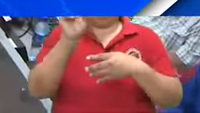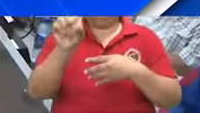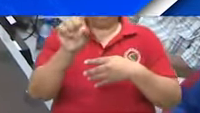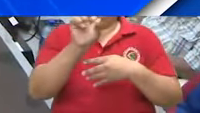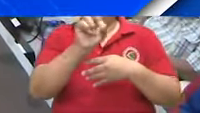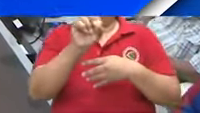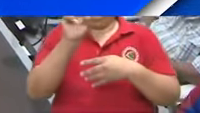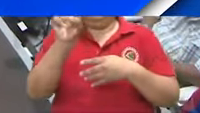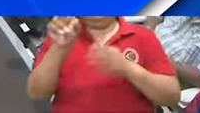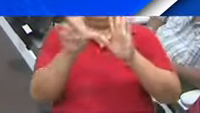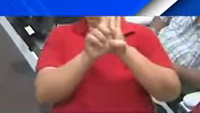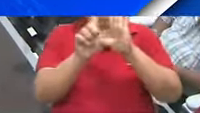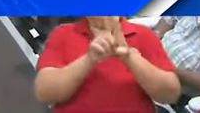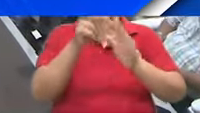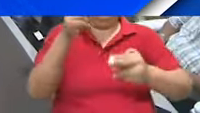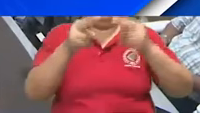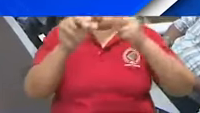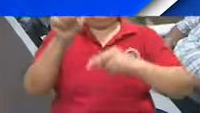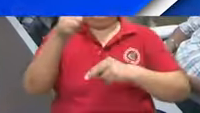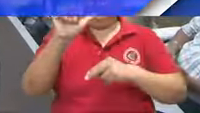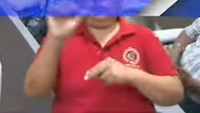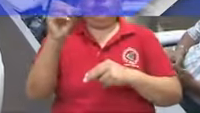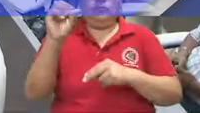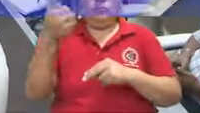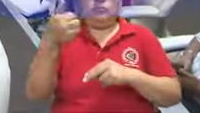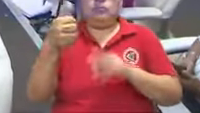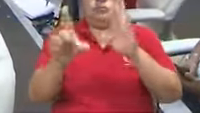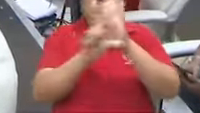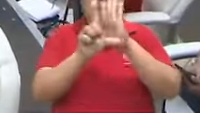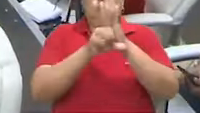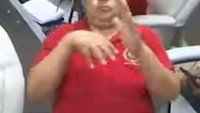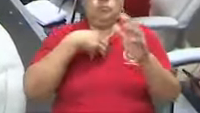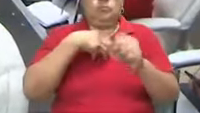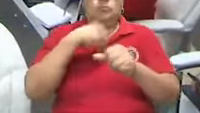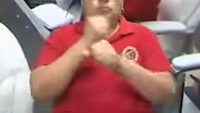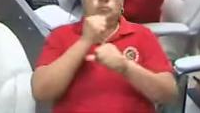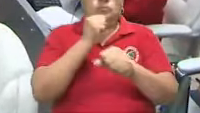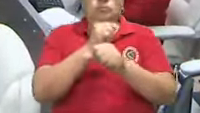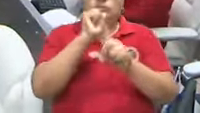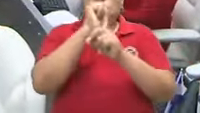urgencia para su respectiva aprobación. Noticias 12, Darlene Téllez.